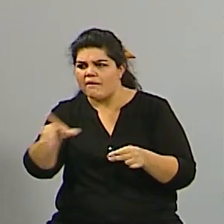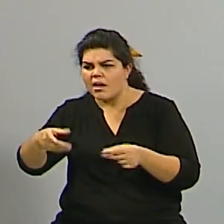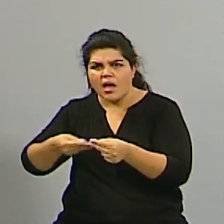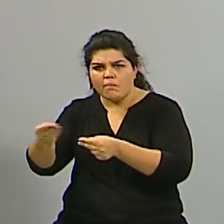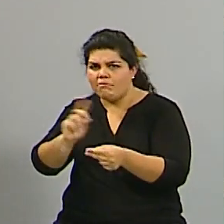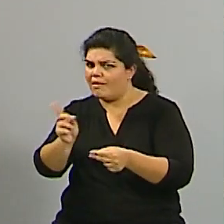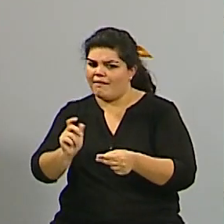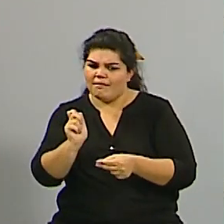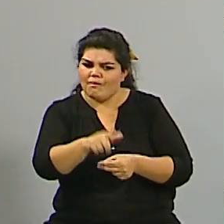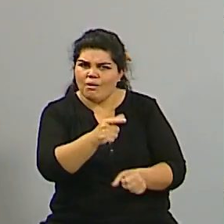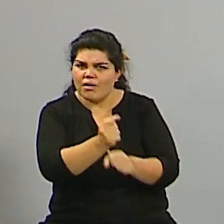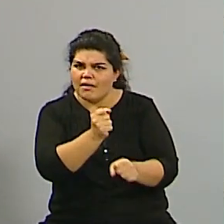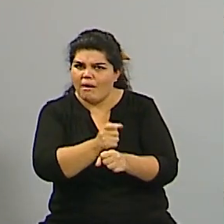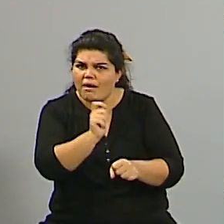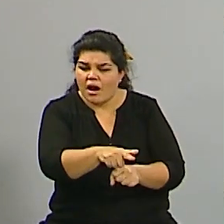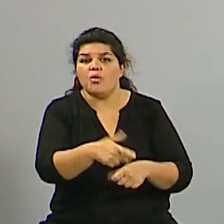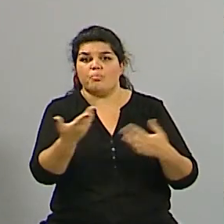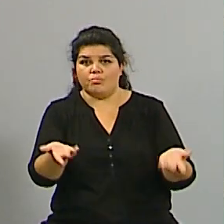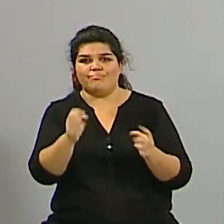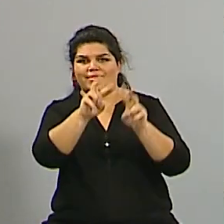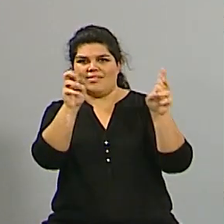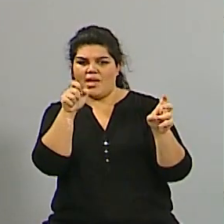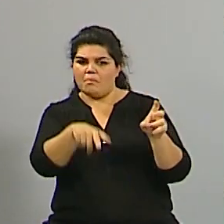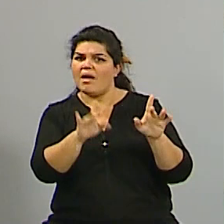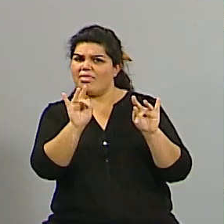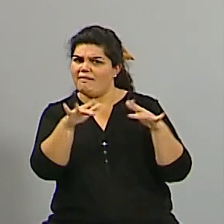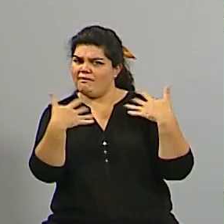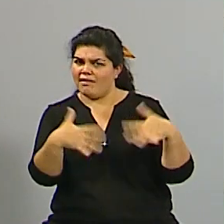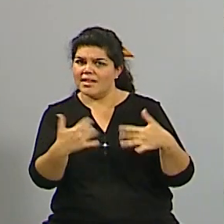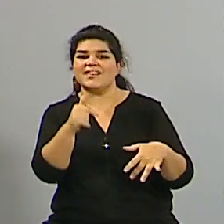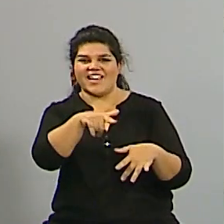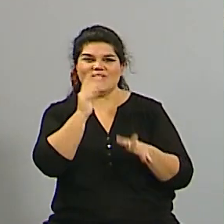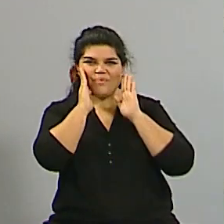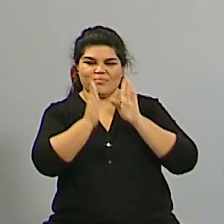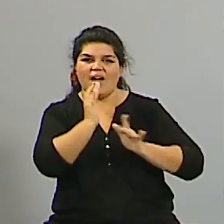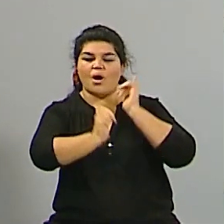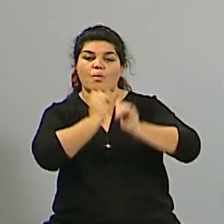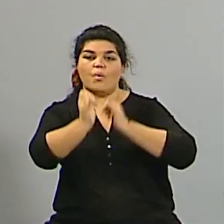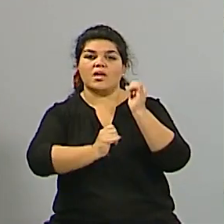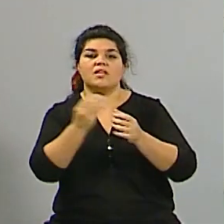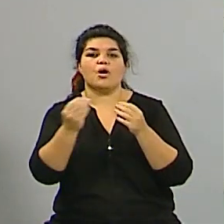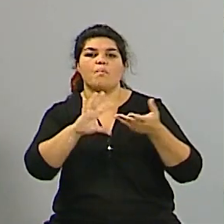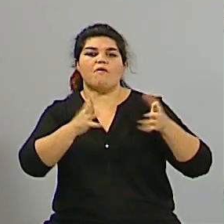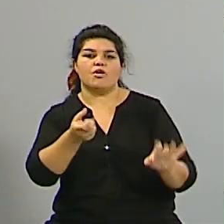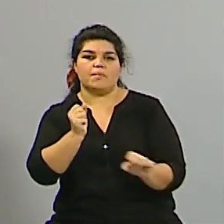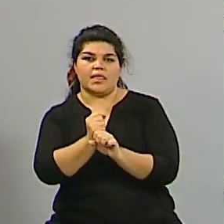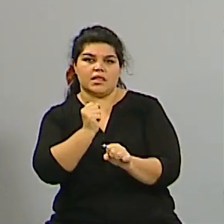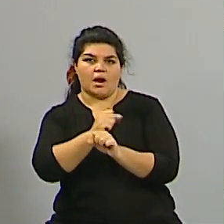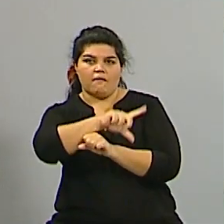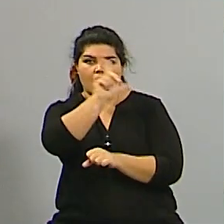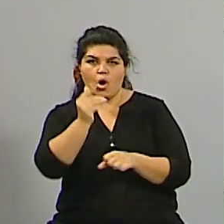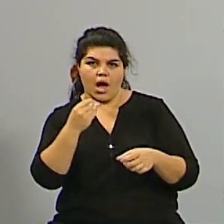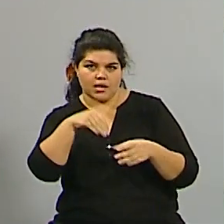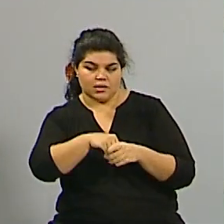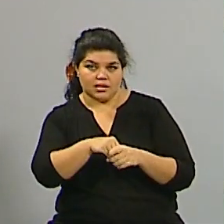la situación es muy compleja. Bueno, de eso vamos a hablar, de cómo está el mercado laboral argentino, cómo es la calidad de